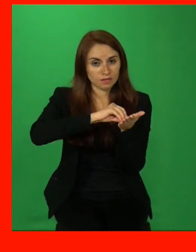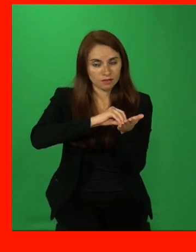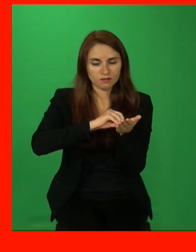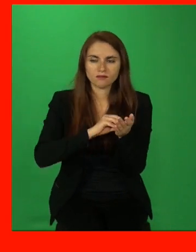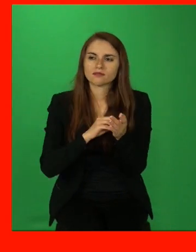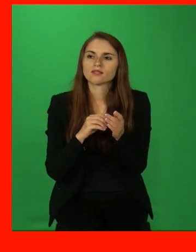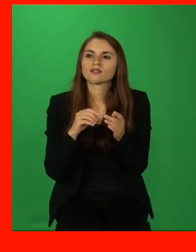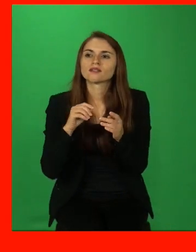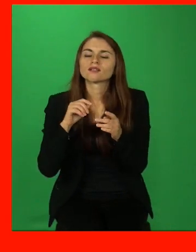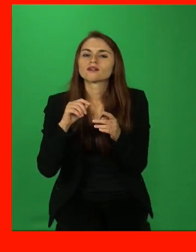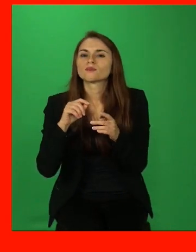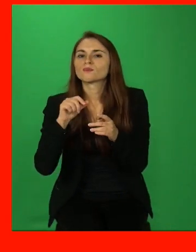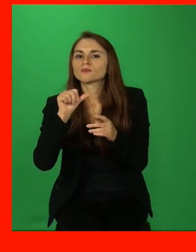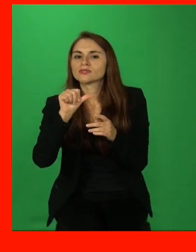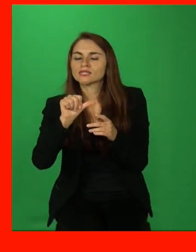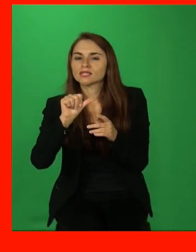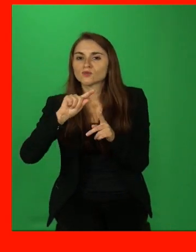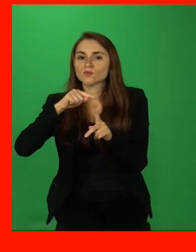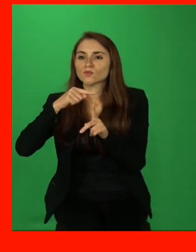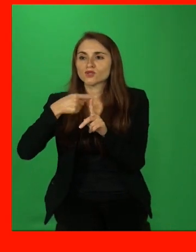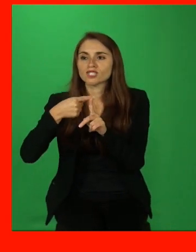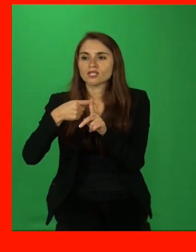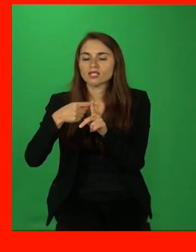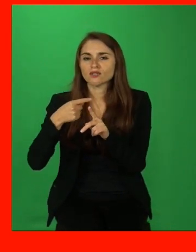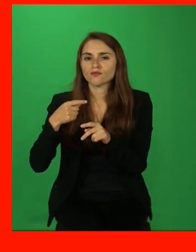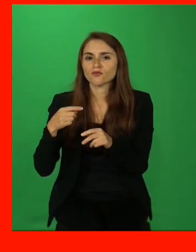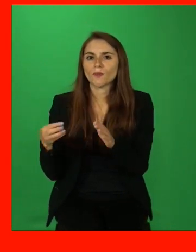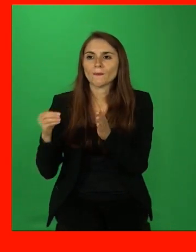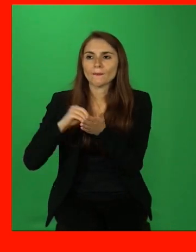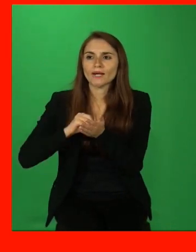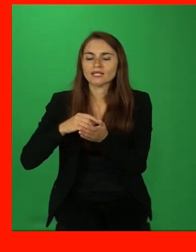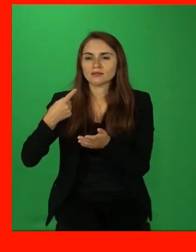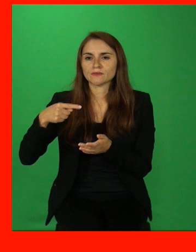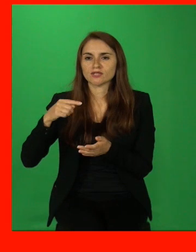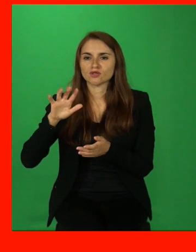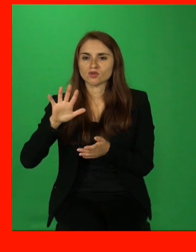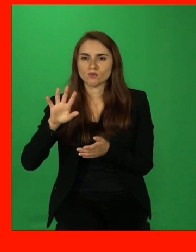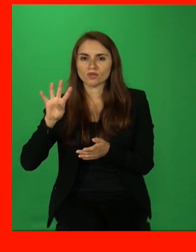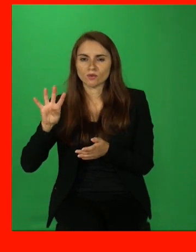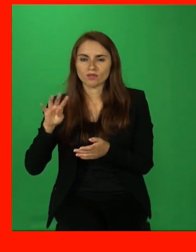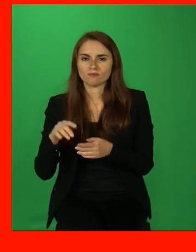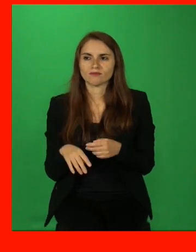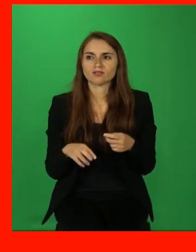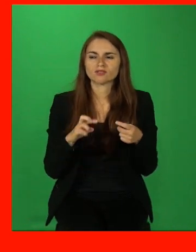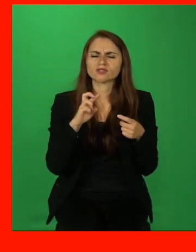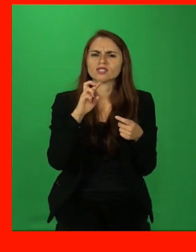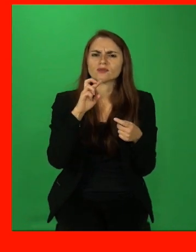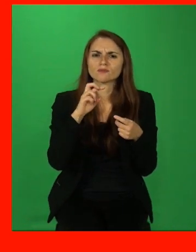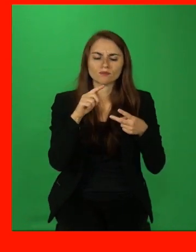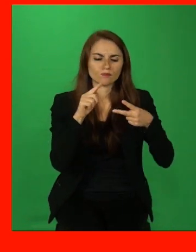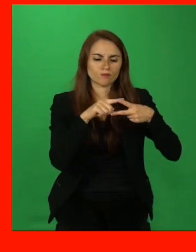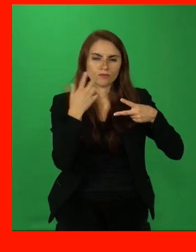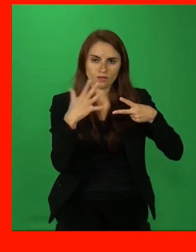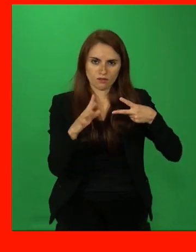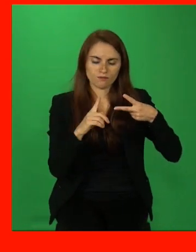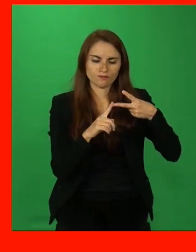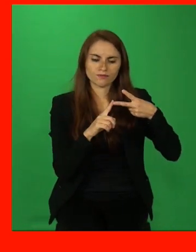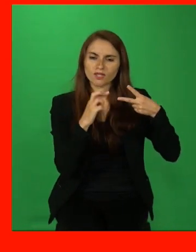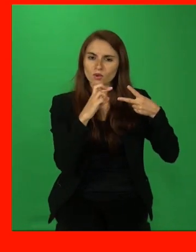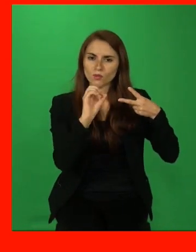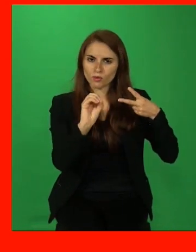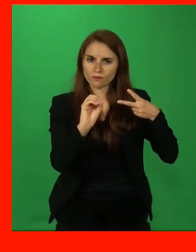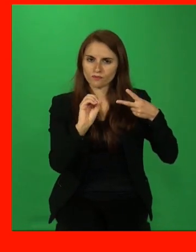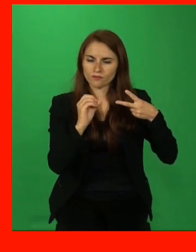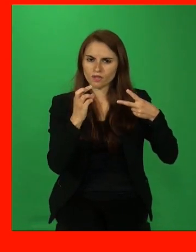6 positivo ya terminamos de resolver los paréntesis con que seguimos con lo que significa por potencias